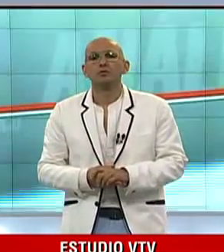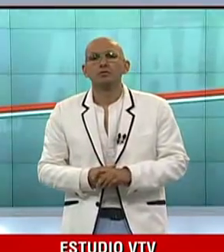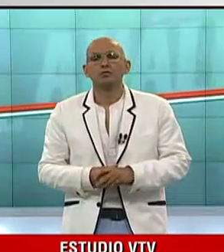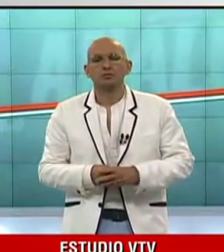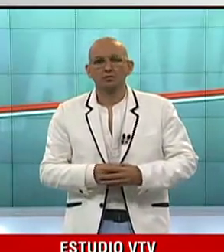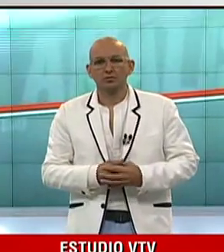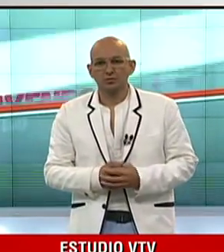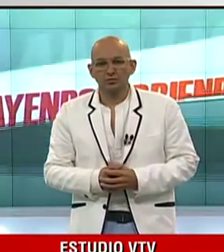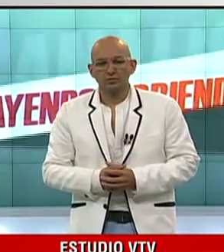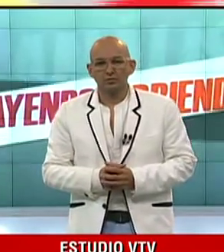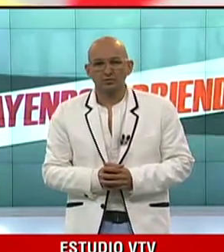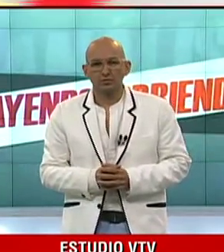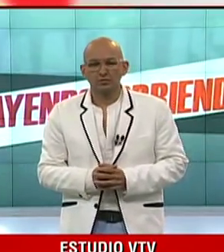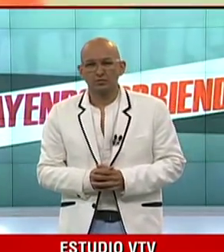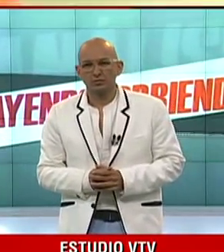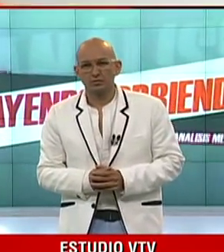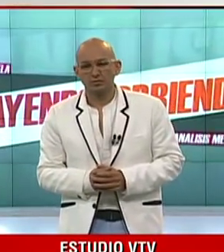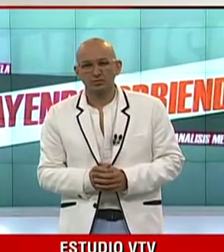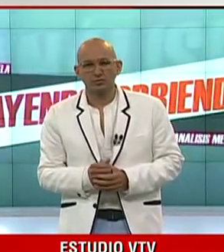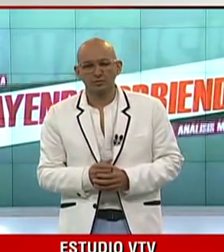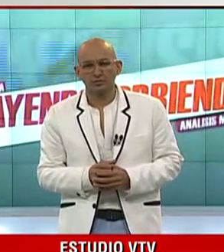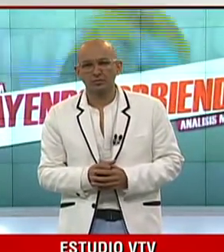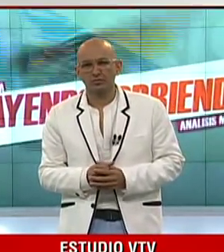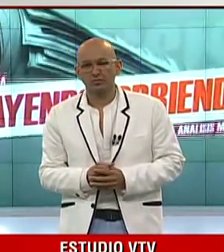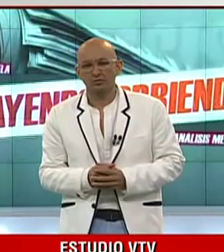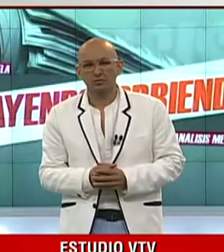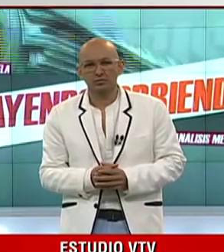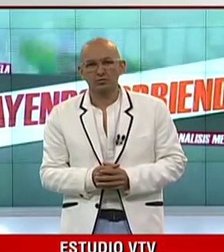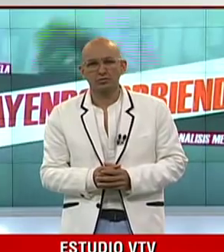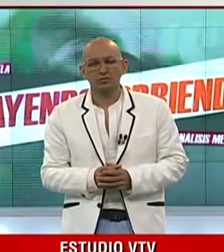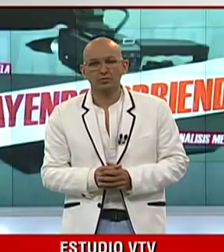Así de sencillo. Basta de atentados.